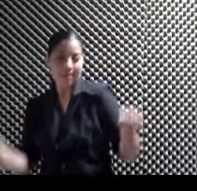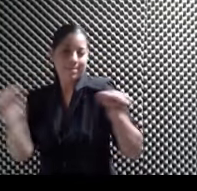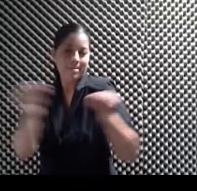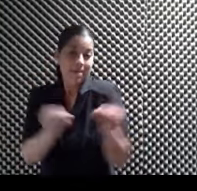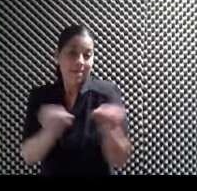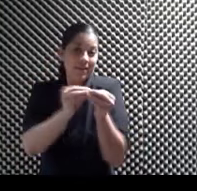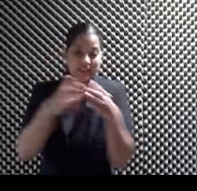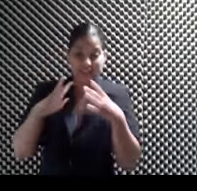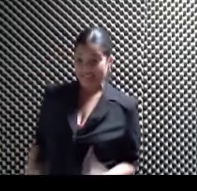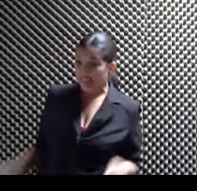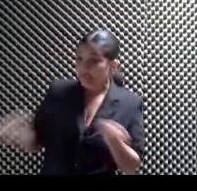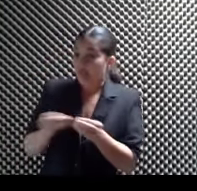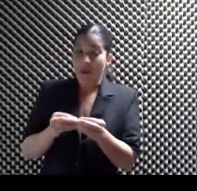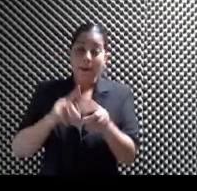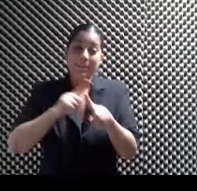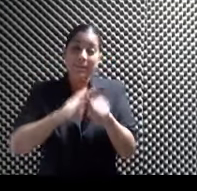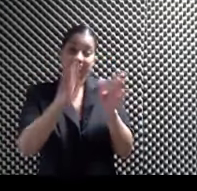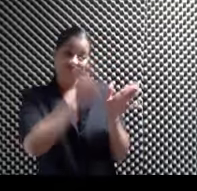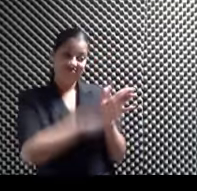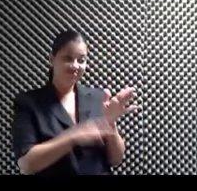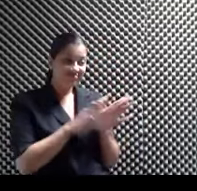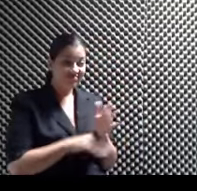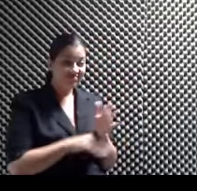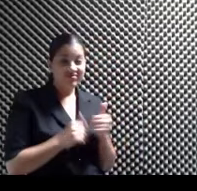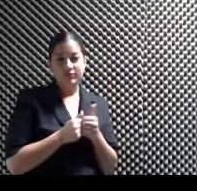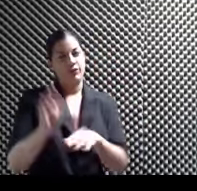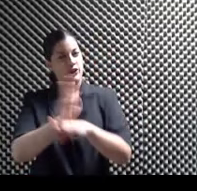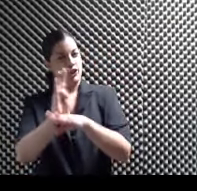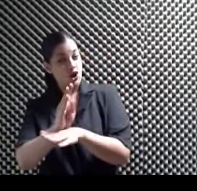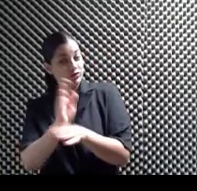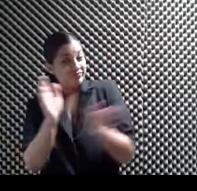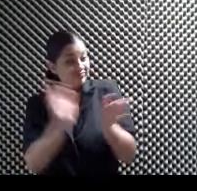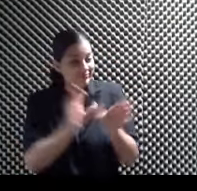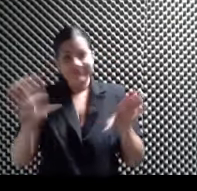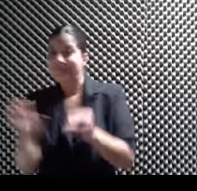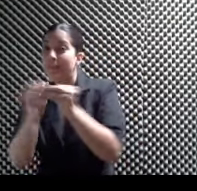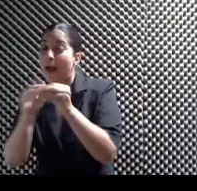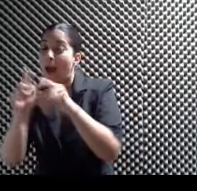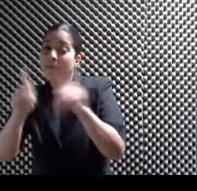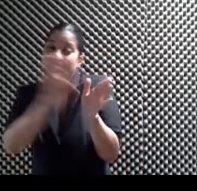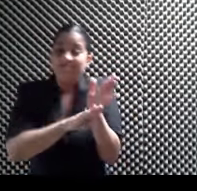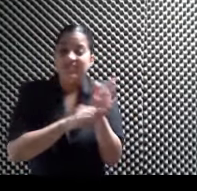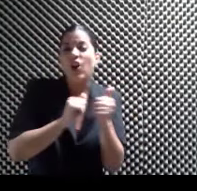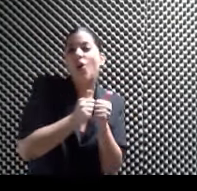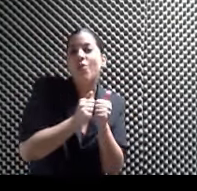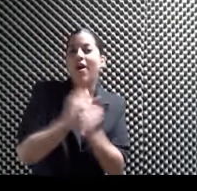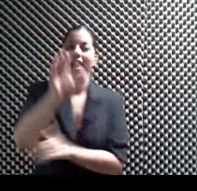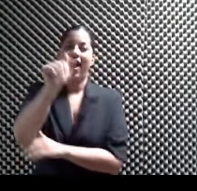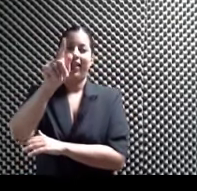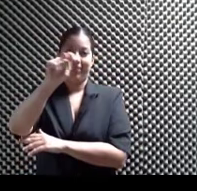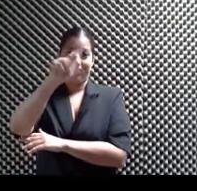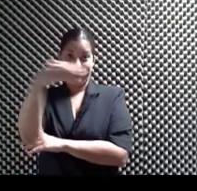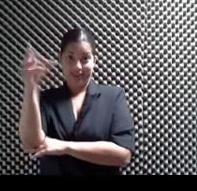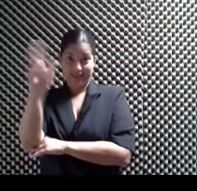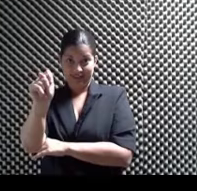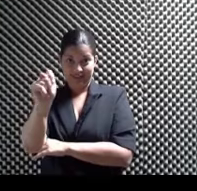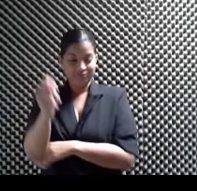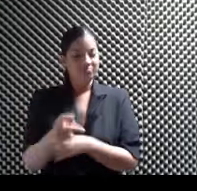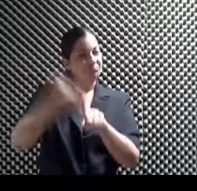Y quiero hacerlo gastando menos Tu pequeño negocio hace más Y gasta menos con AT&T Tienes ahorros en tu